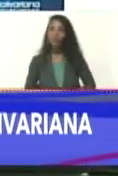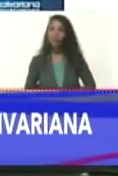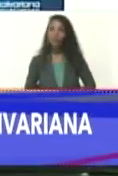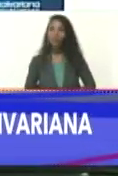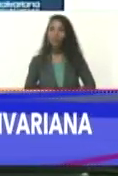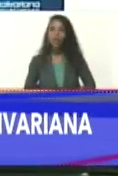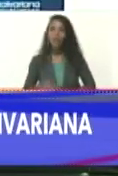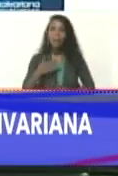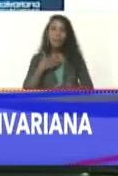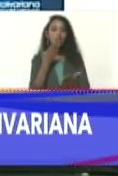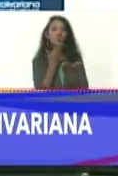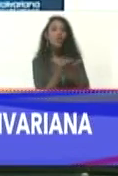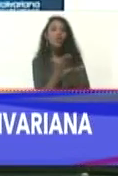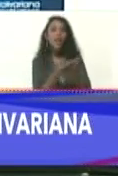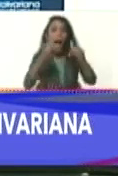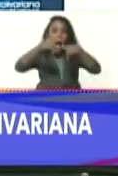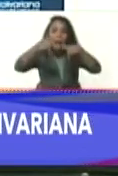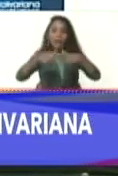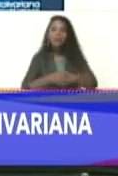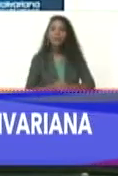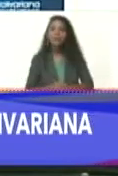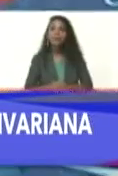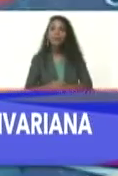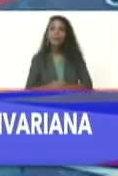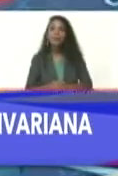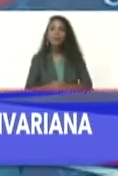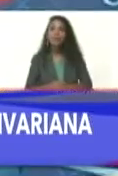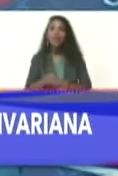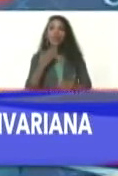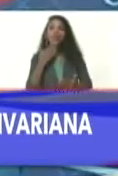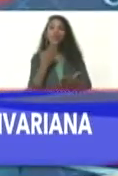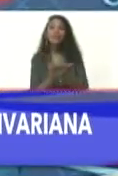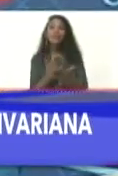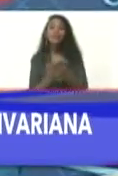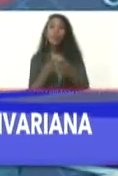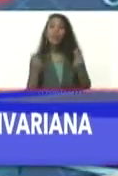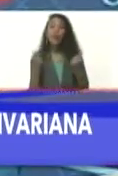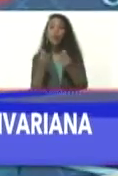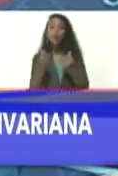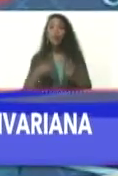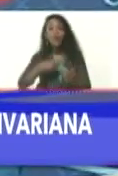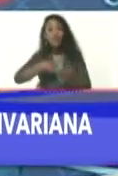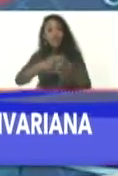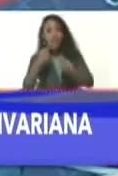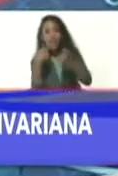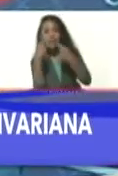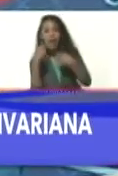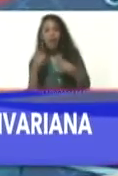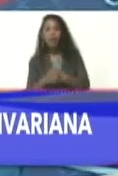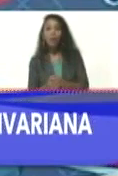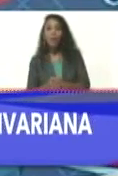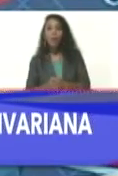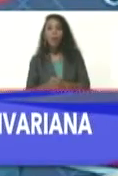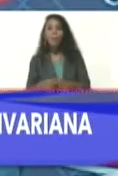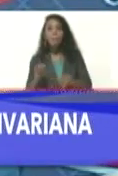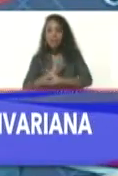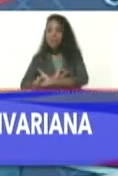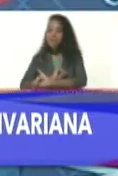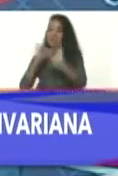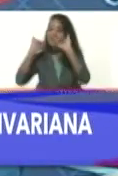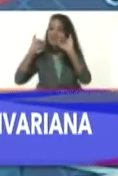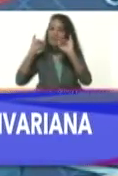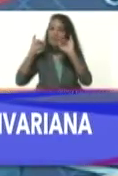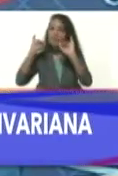Me solicitan aquí solicitud de recursos financieros para culminar